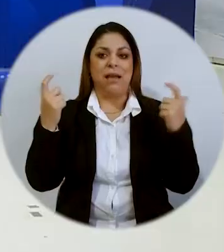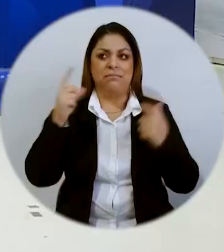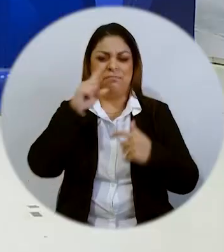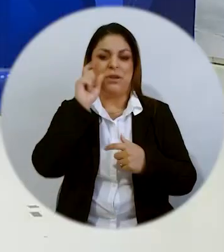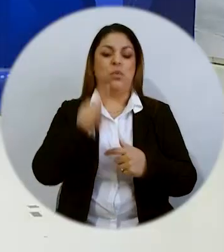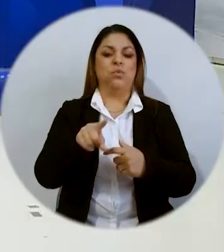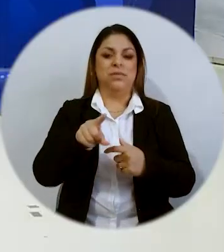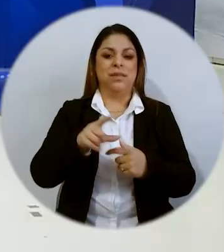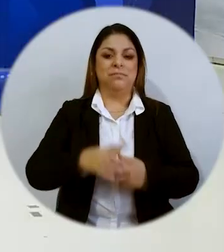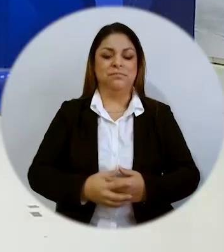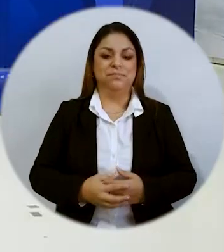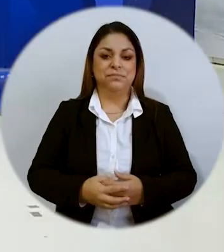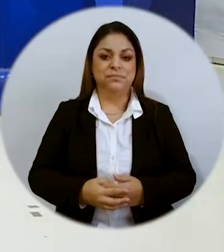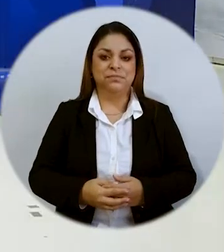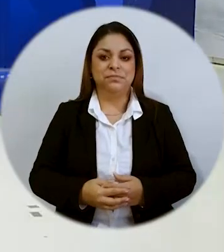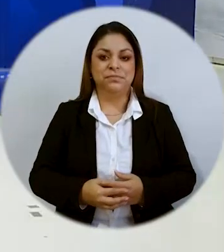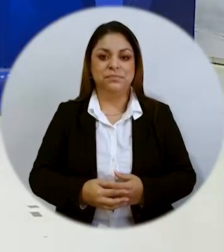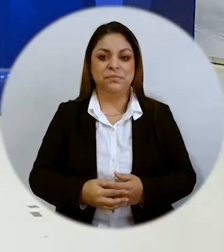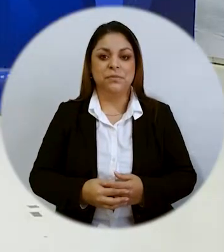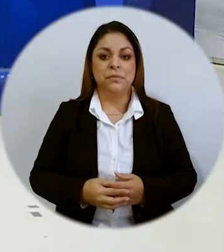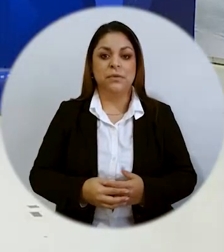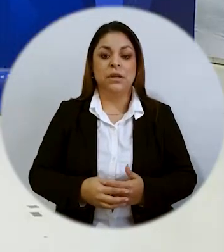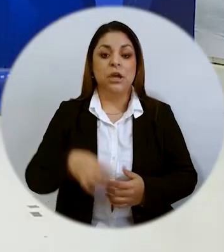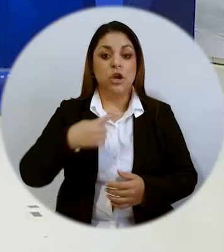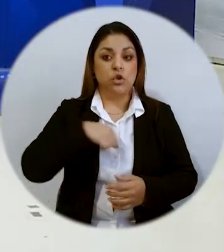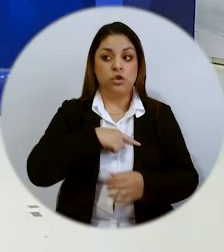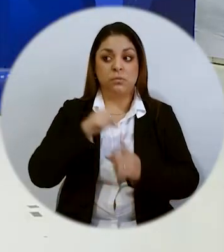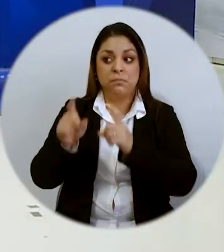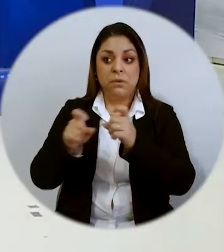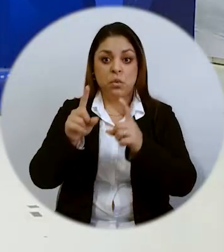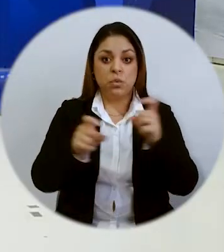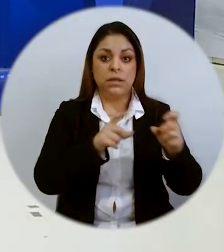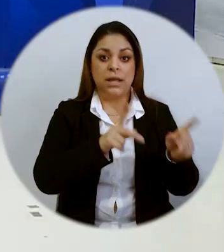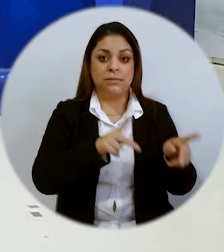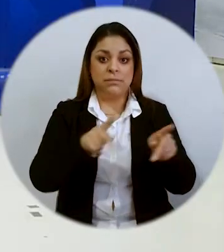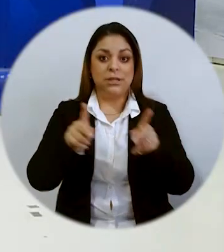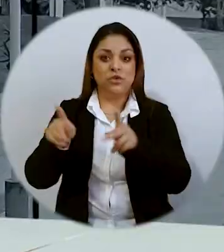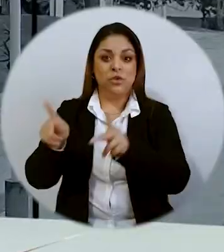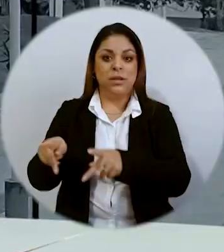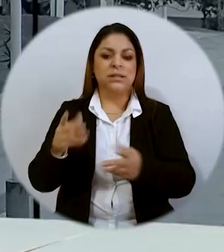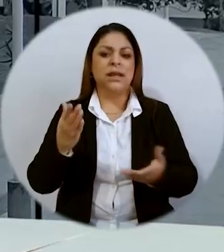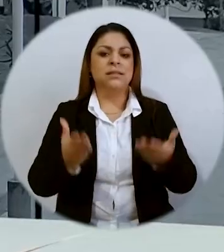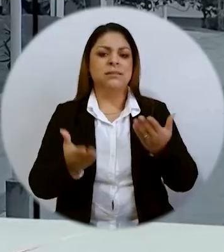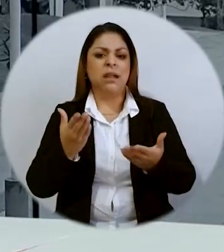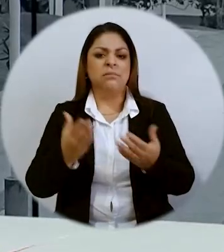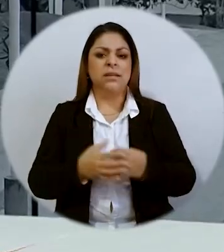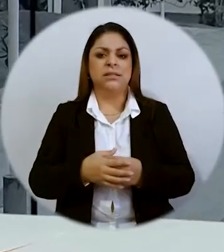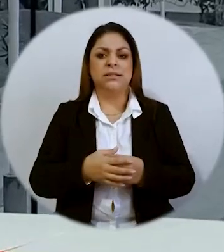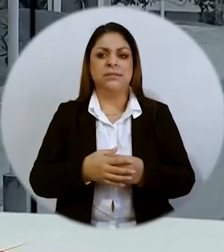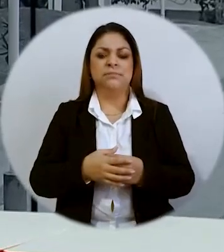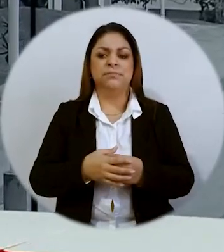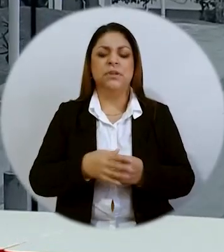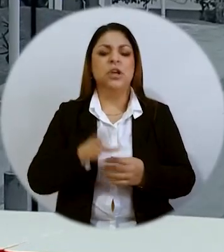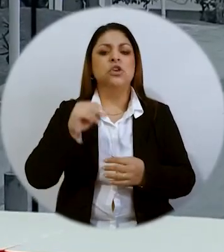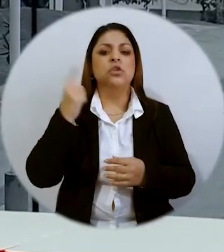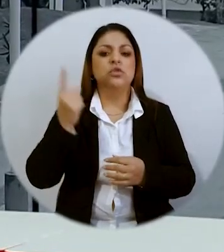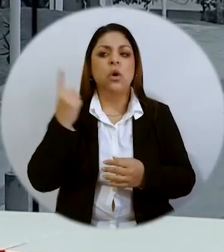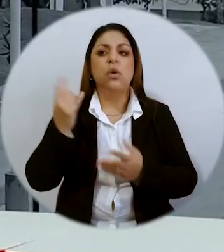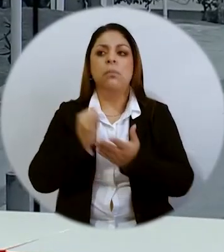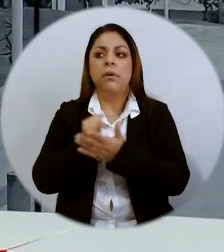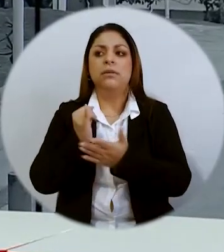gran cuestionamiento. Sí, en estas consultas a la población, quizás más